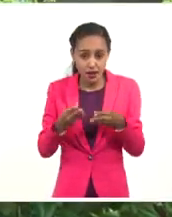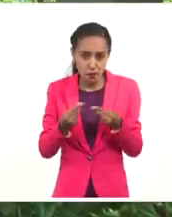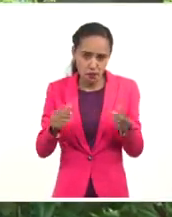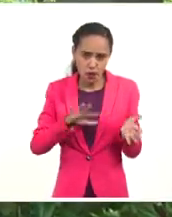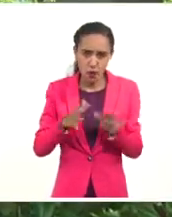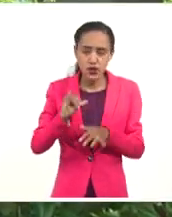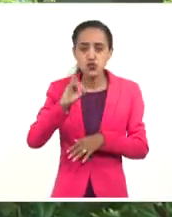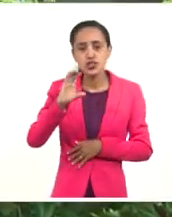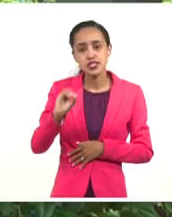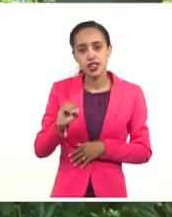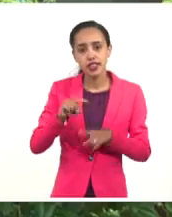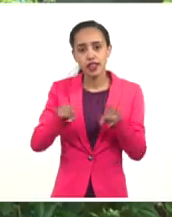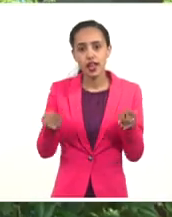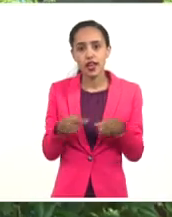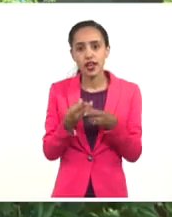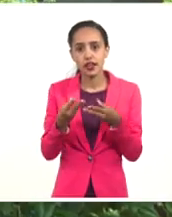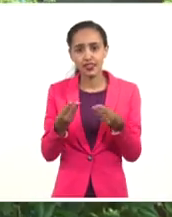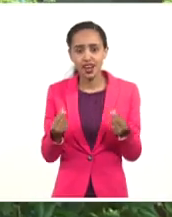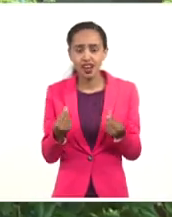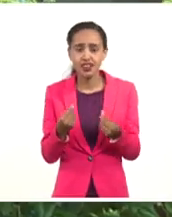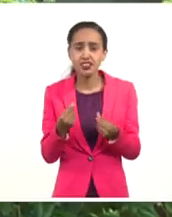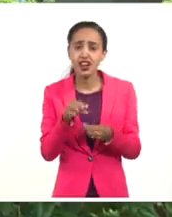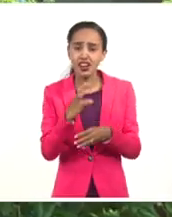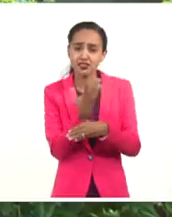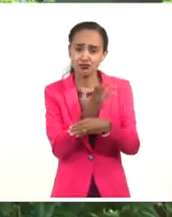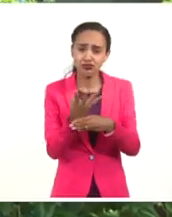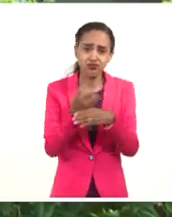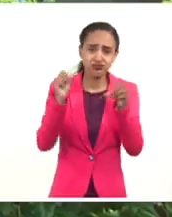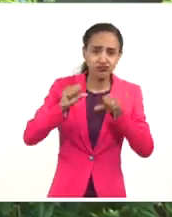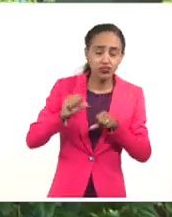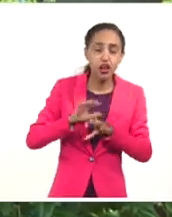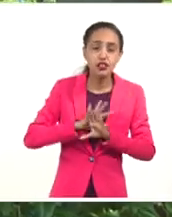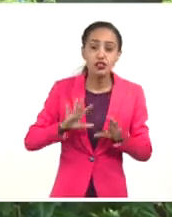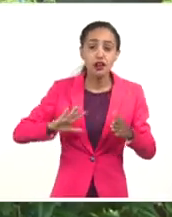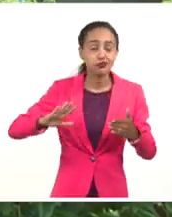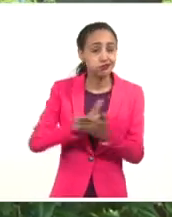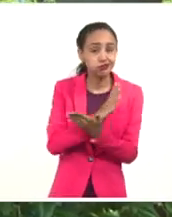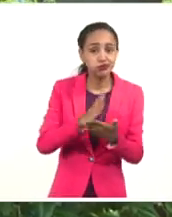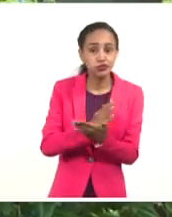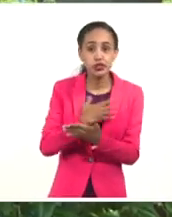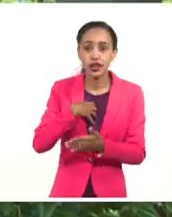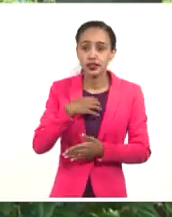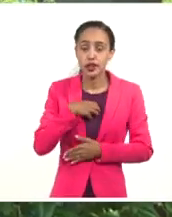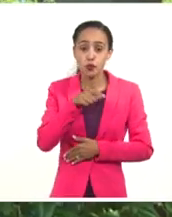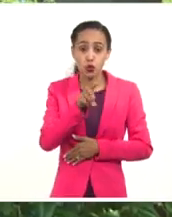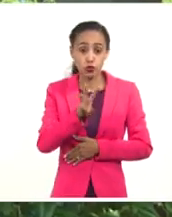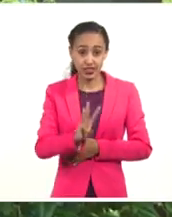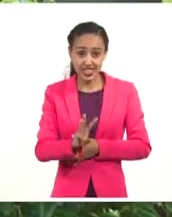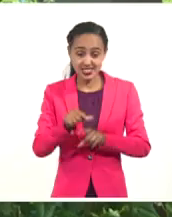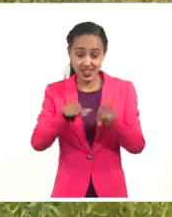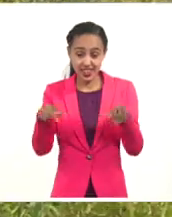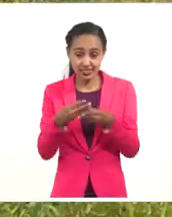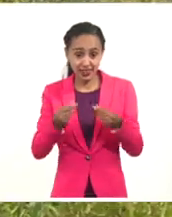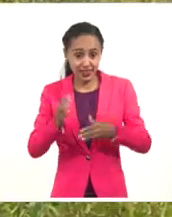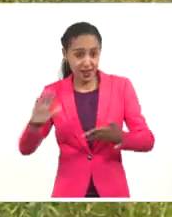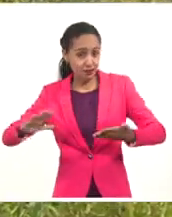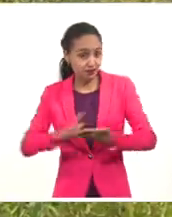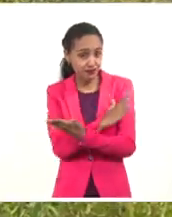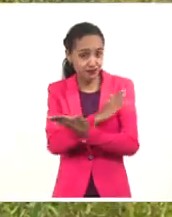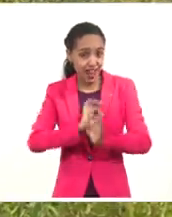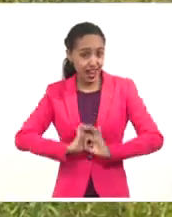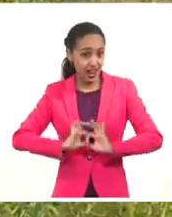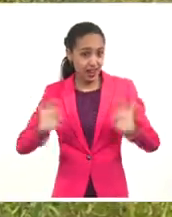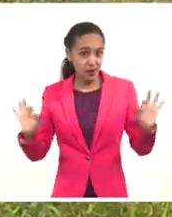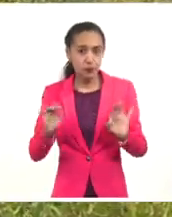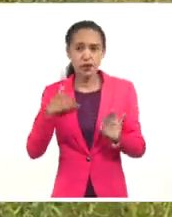que están infectados de marabú ya de éstas tenemos alrededor de 13 hectáreas que ya están liberadas de marabú se está trabajando en ella se va a